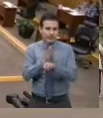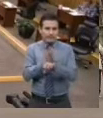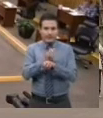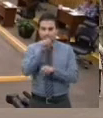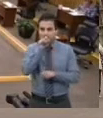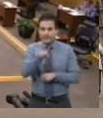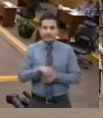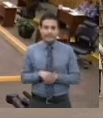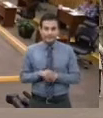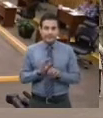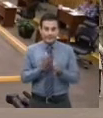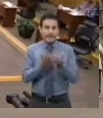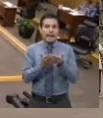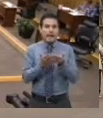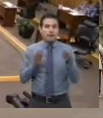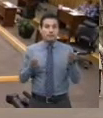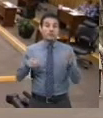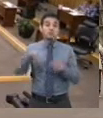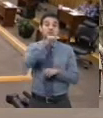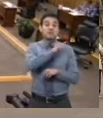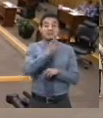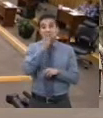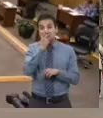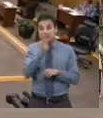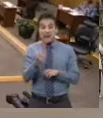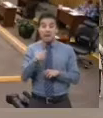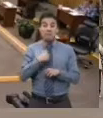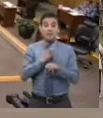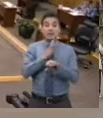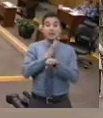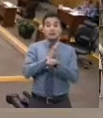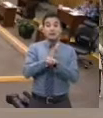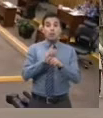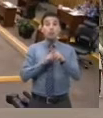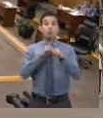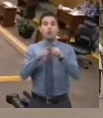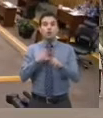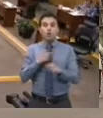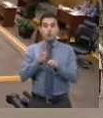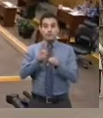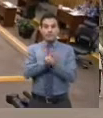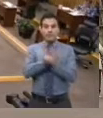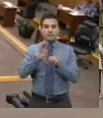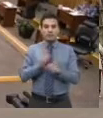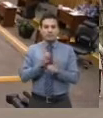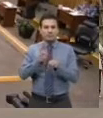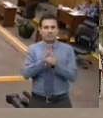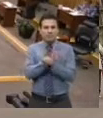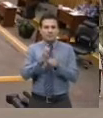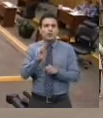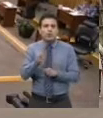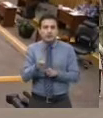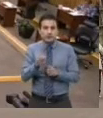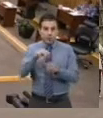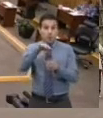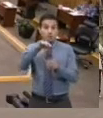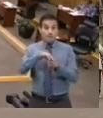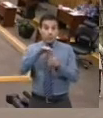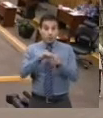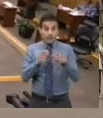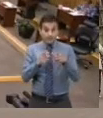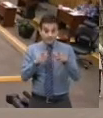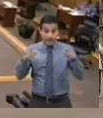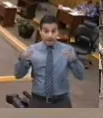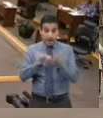pretende sancionar por un supuesto beneficio. Un beneficio sería la obtención de más votos, lo cual en el